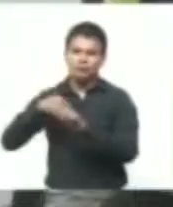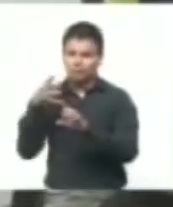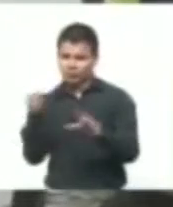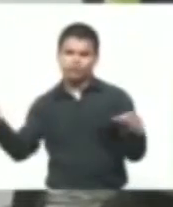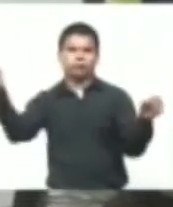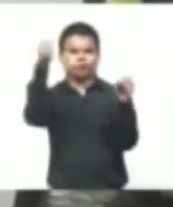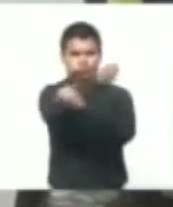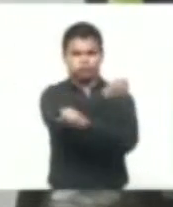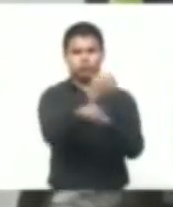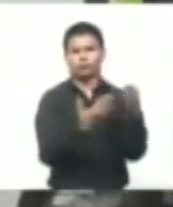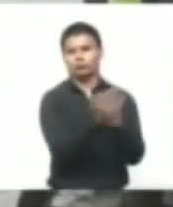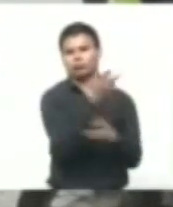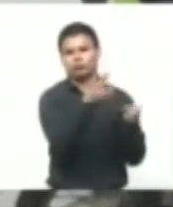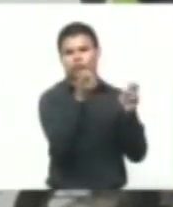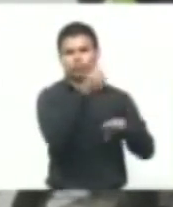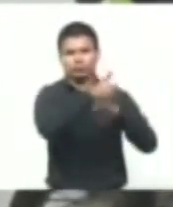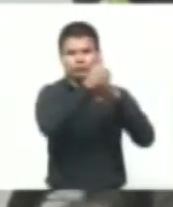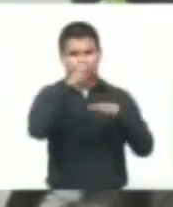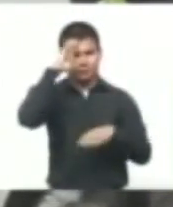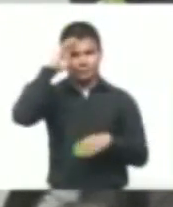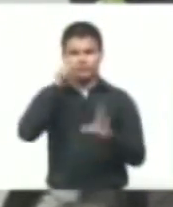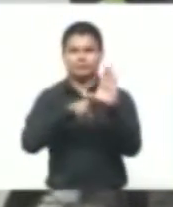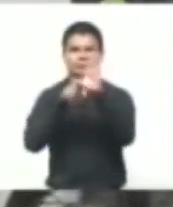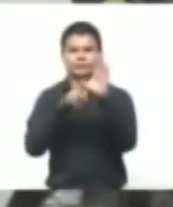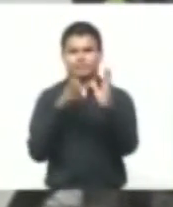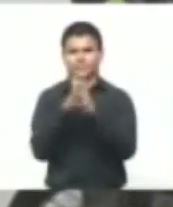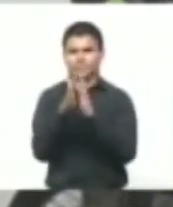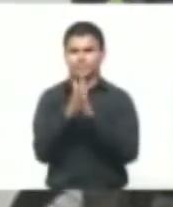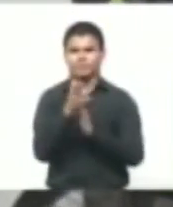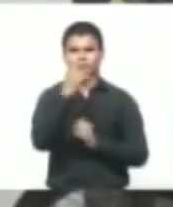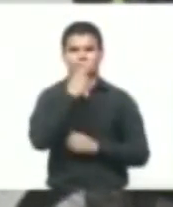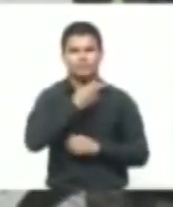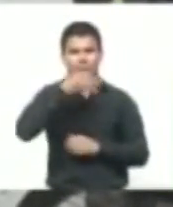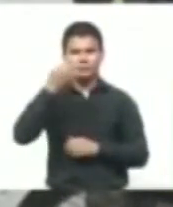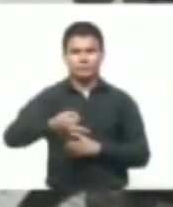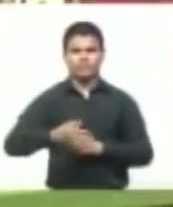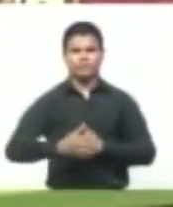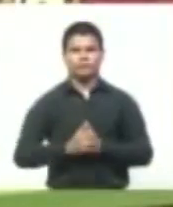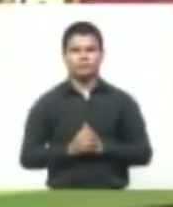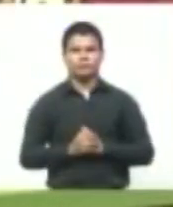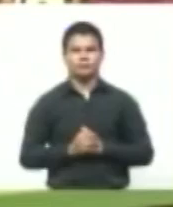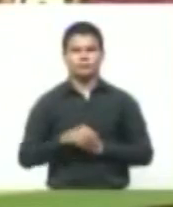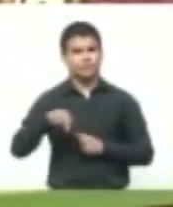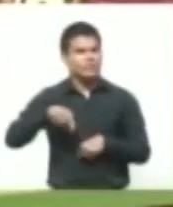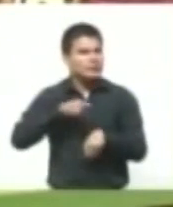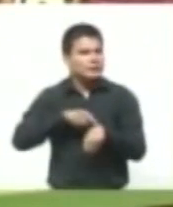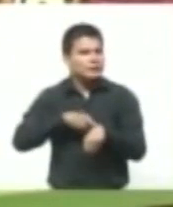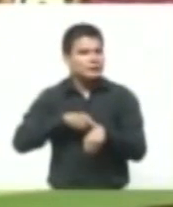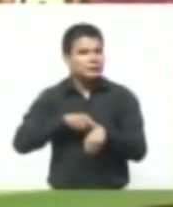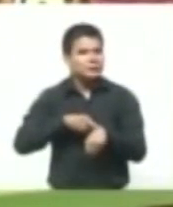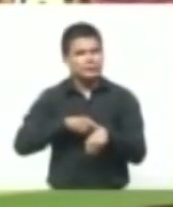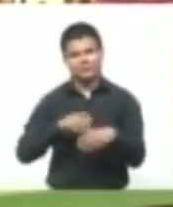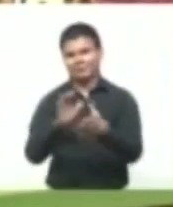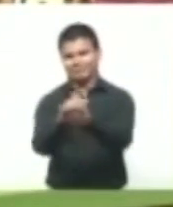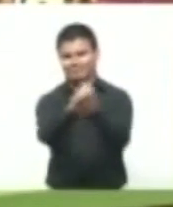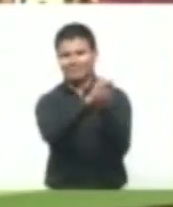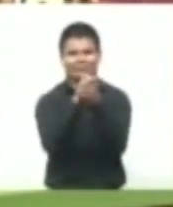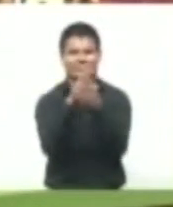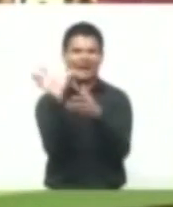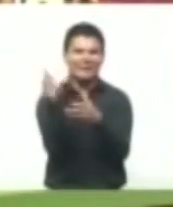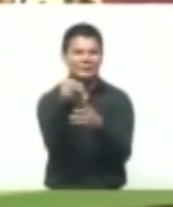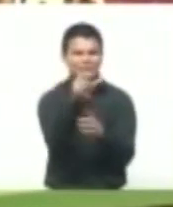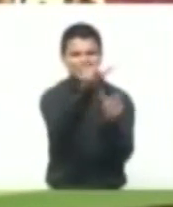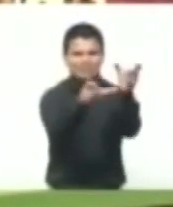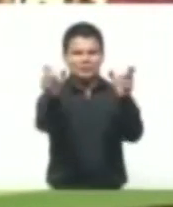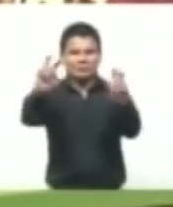La información desde Riohacha, con Yuri Reales Magdaniel, las noticias, un compromiso con la verdad. Y a esta hora damos un cordial saludo y agradecimientos a todos